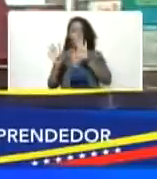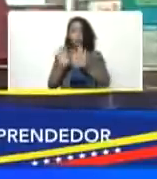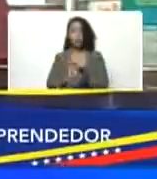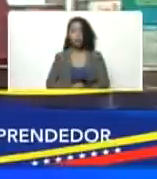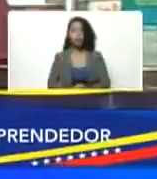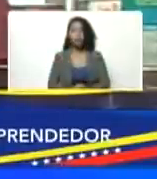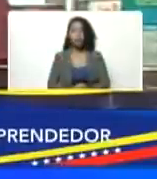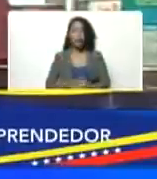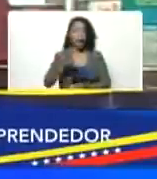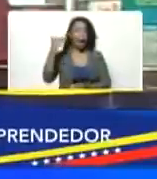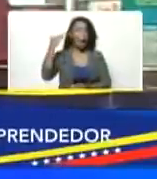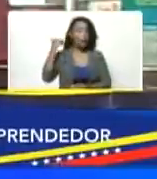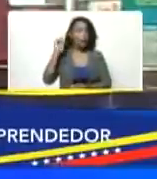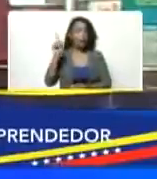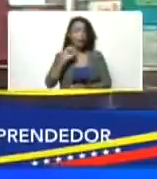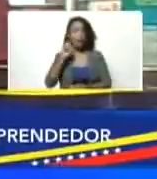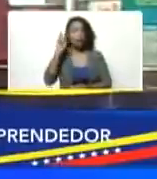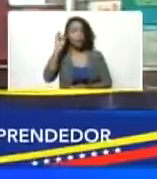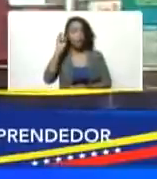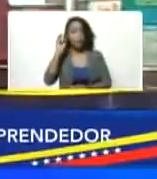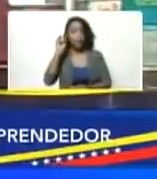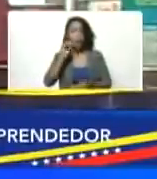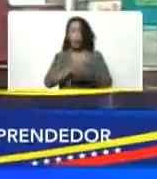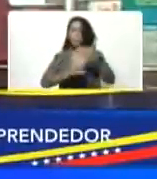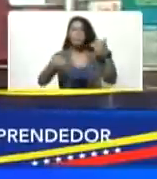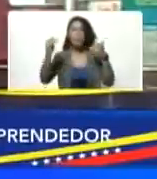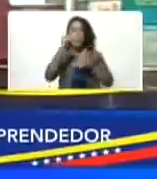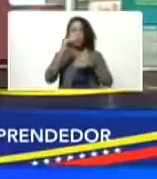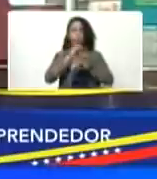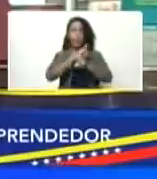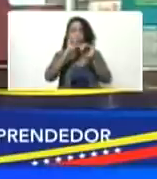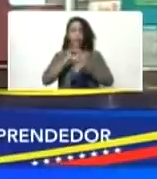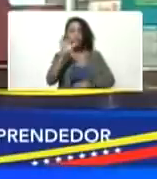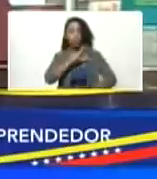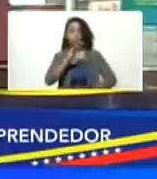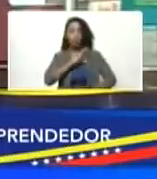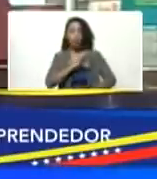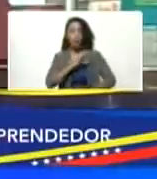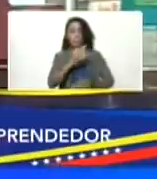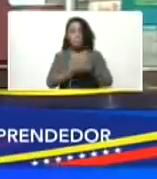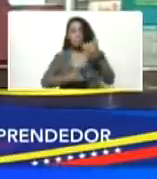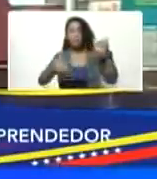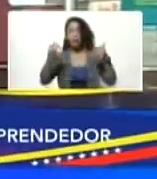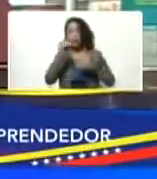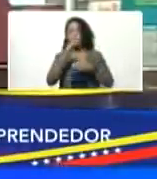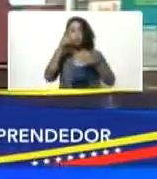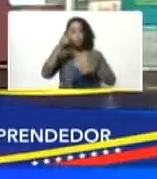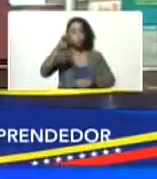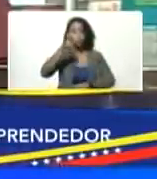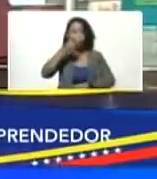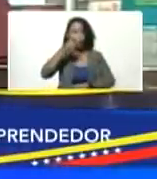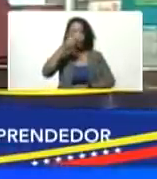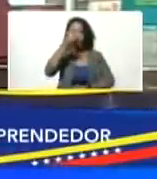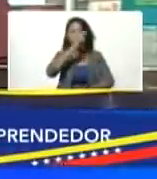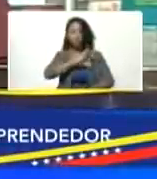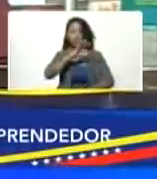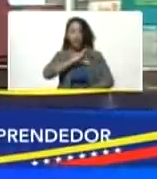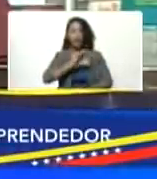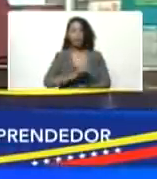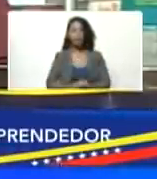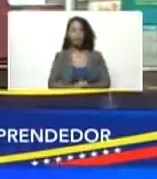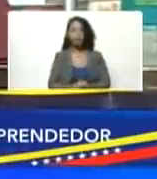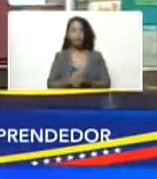1819. Aquel concepto de la máxima felicidad social, de la máxima seguridad social, que